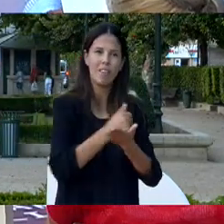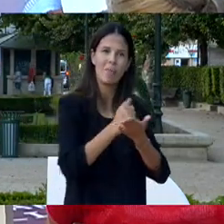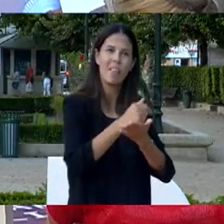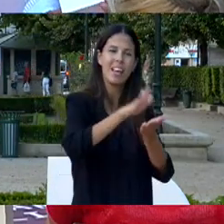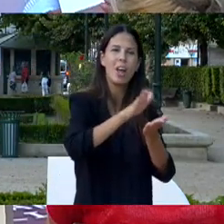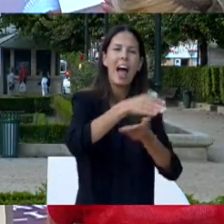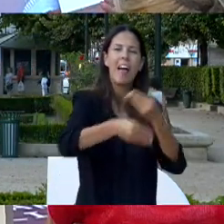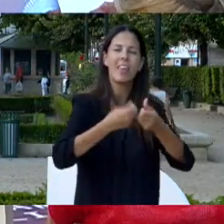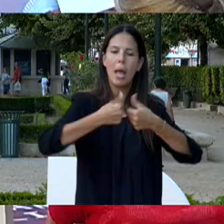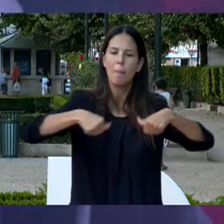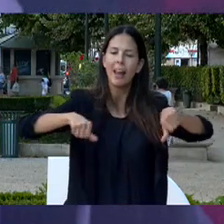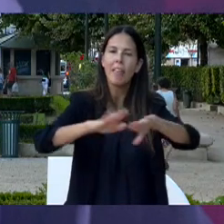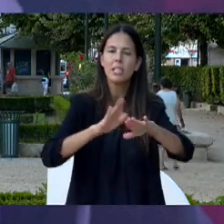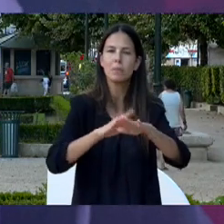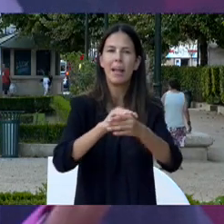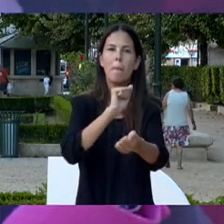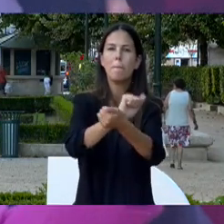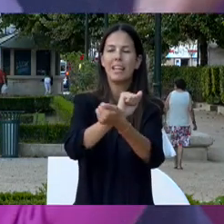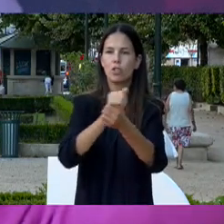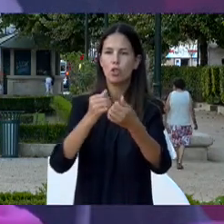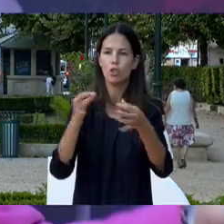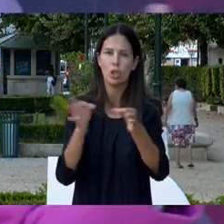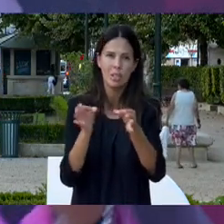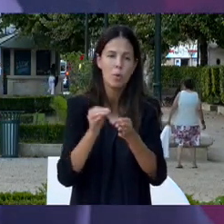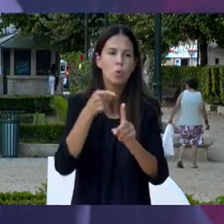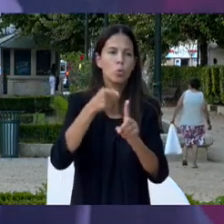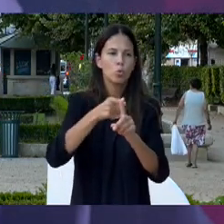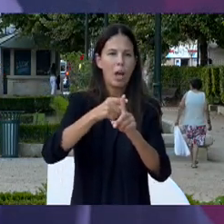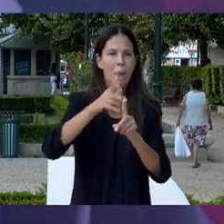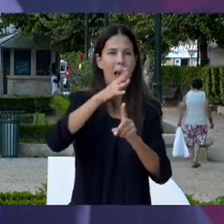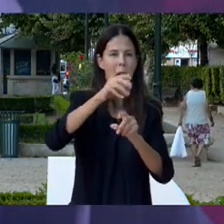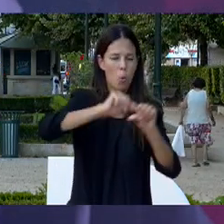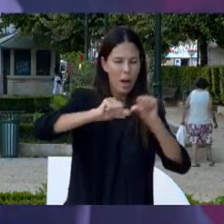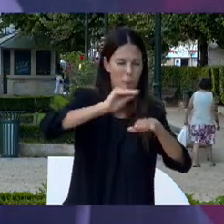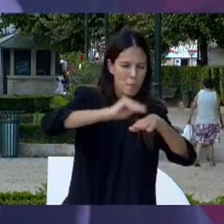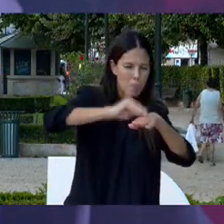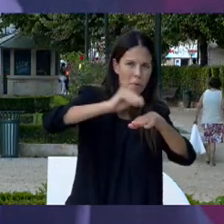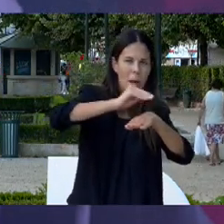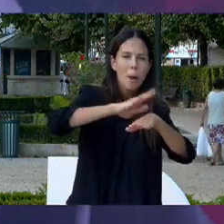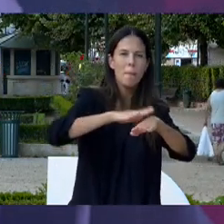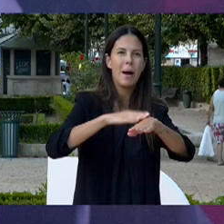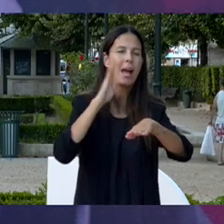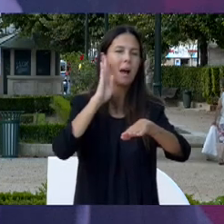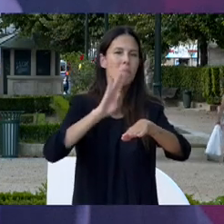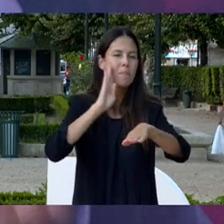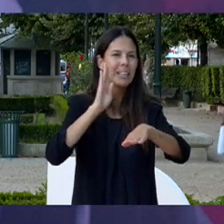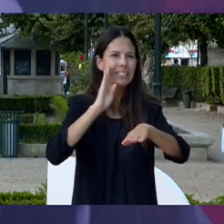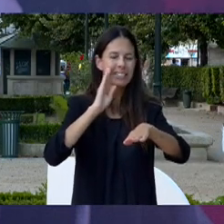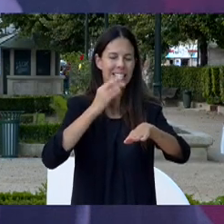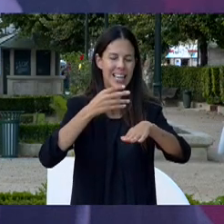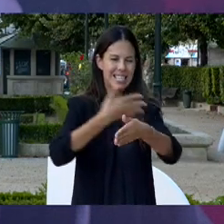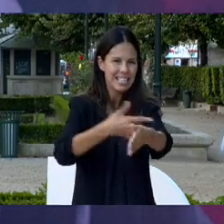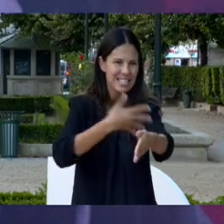facía empanadas para os presos en San Simón, utilizaba auga oxixenada para sacarlle esas manchas de sangue, os